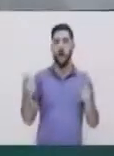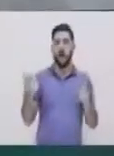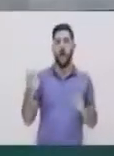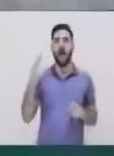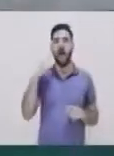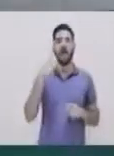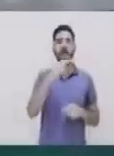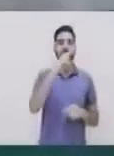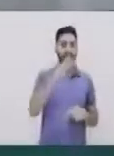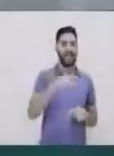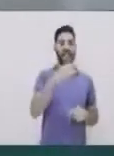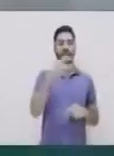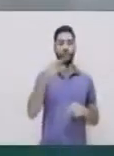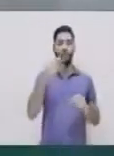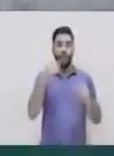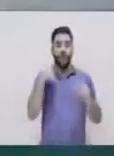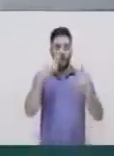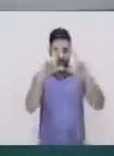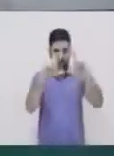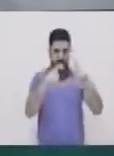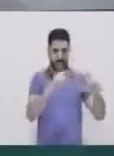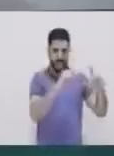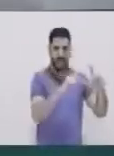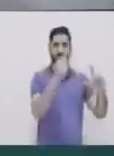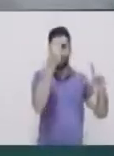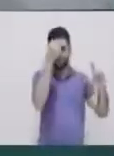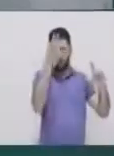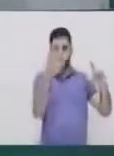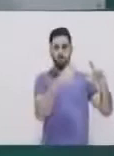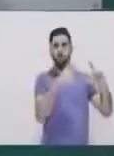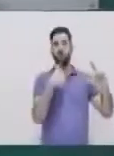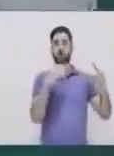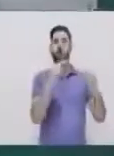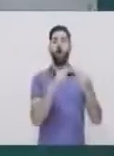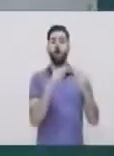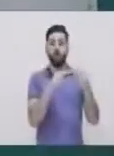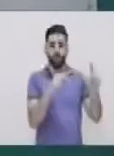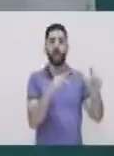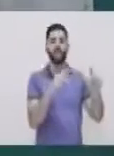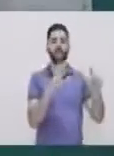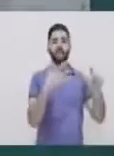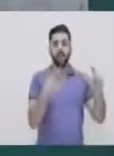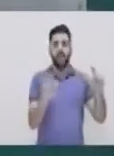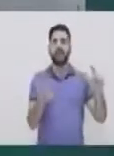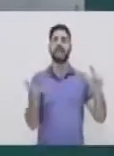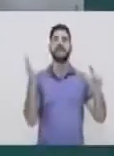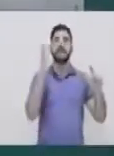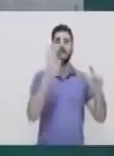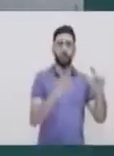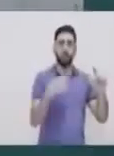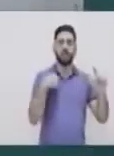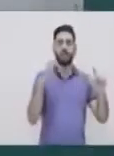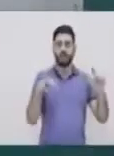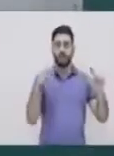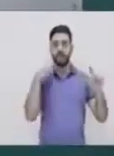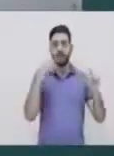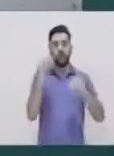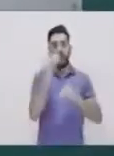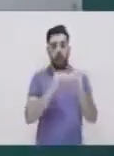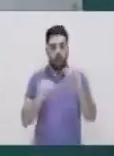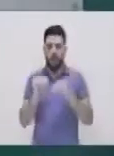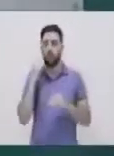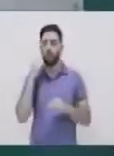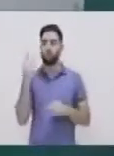igualdad, el pedazo de la igualdad donde esté dos datos que conozcan y donde esté el dato que